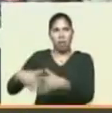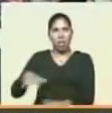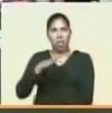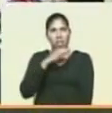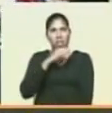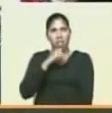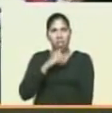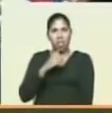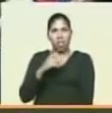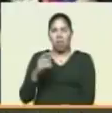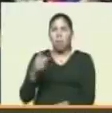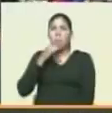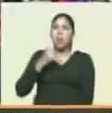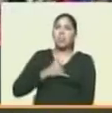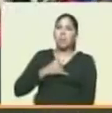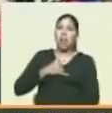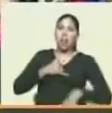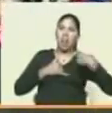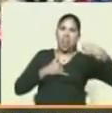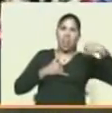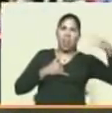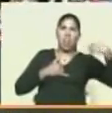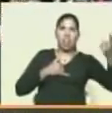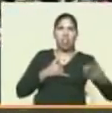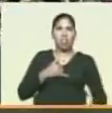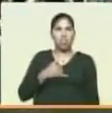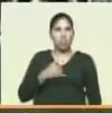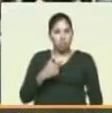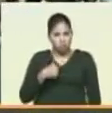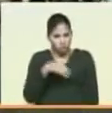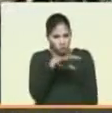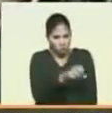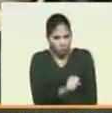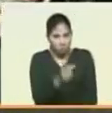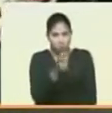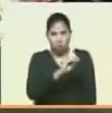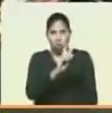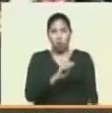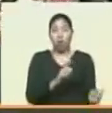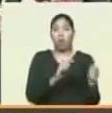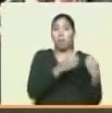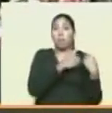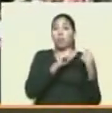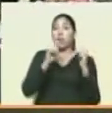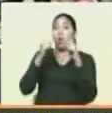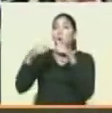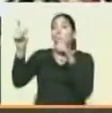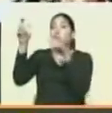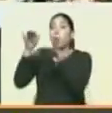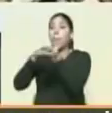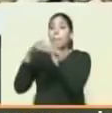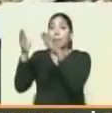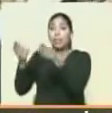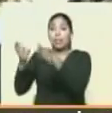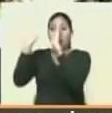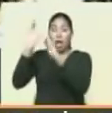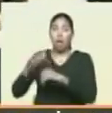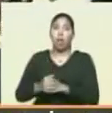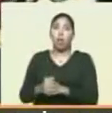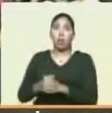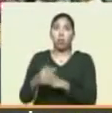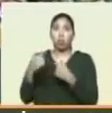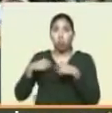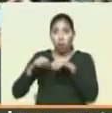zaperoco. Yo no compro la soya, eso depende de otro ministerio. Yo no la distribuyo, eso depende de otro